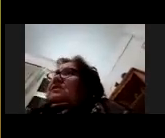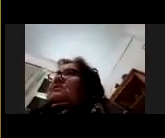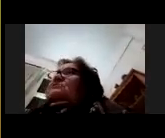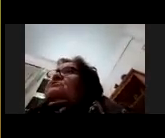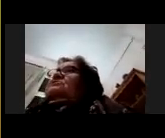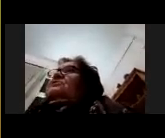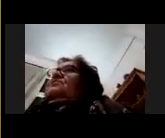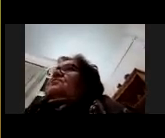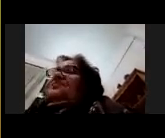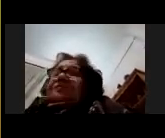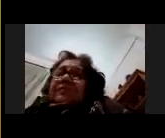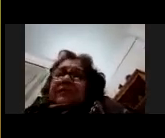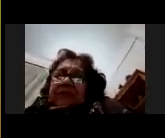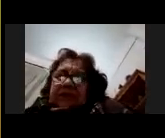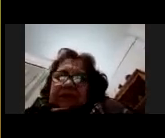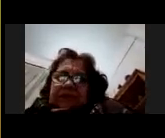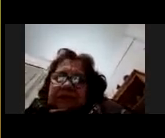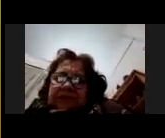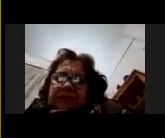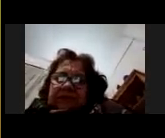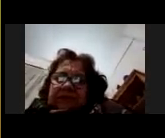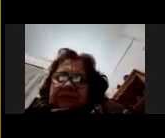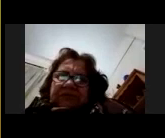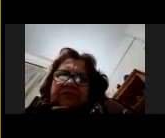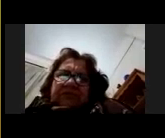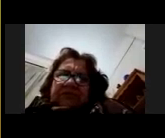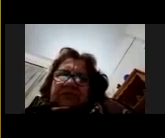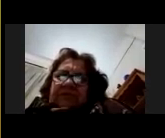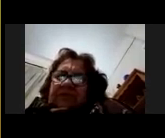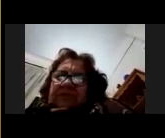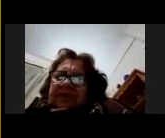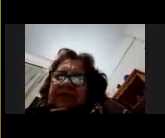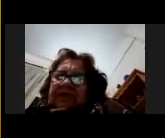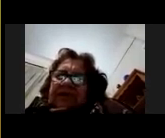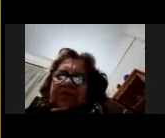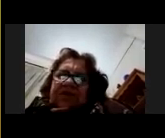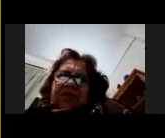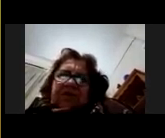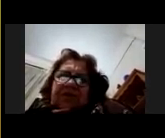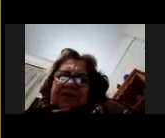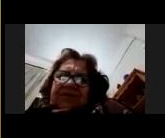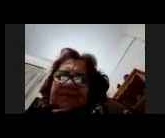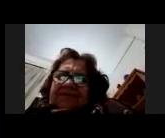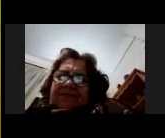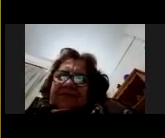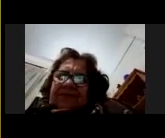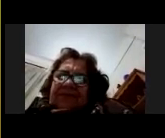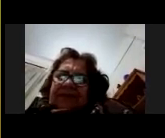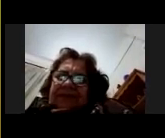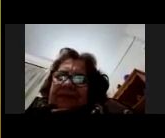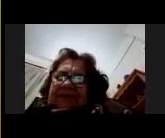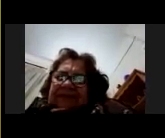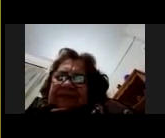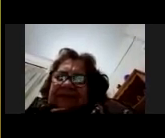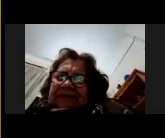Mirero Petirrojo. Patirrojo, como la palabra lo dice, las patitas rojas se alimentan de nectas de las flores. Y la lorita